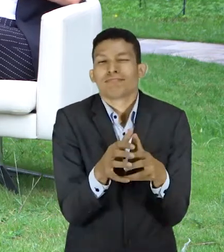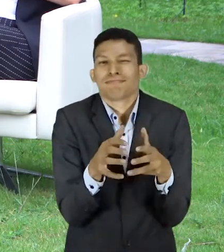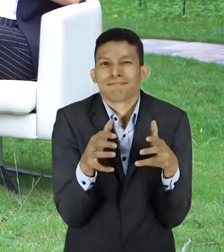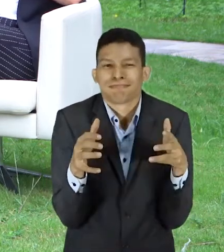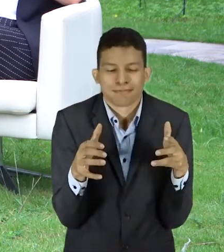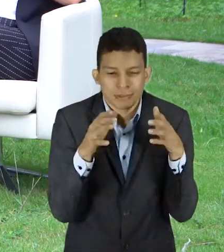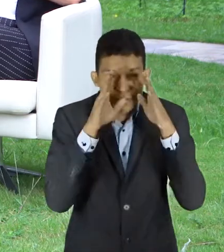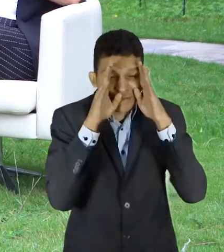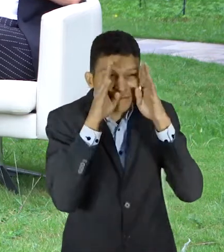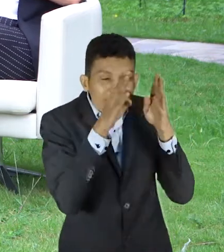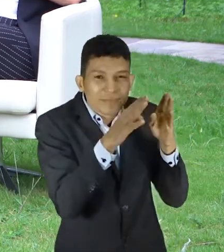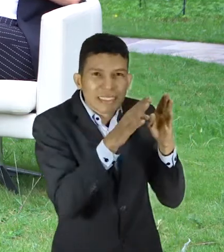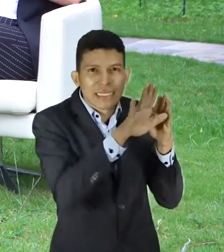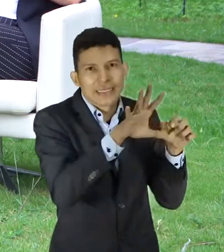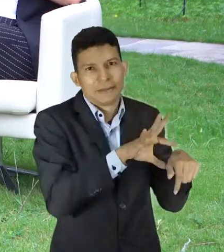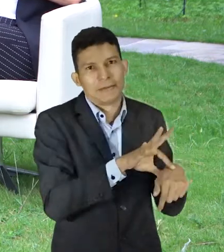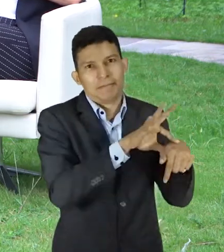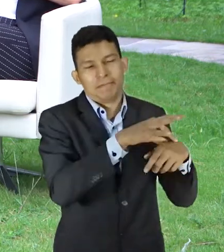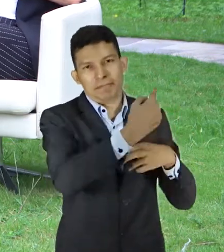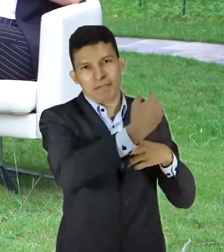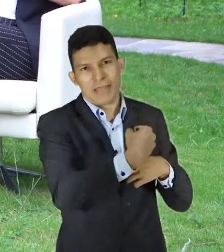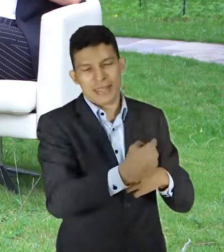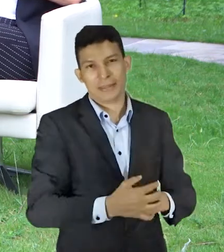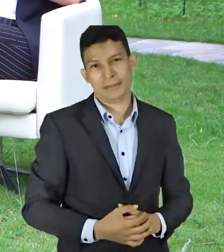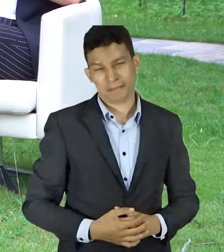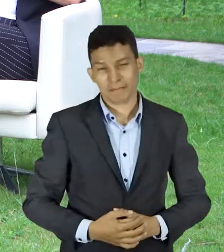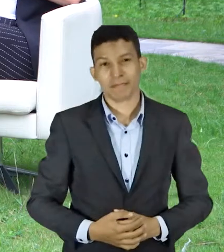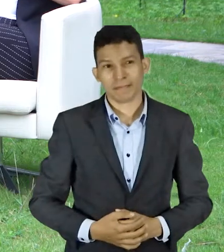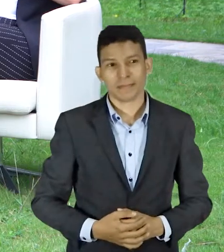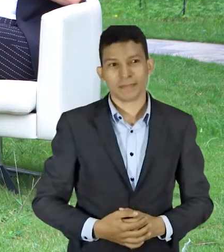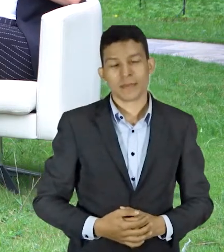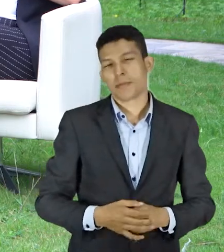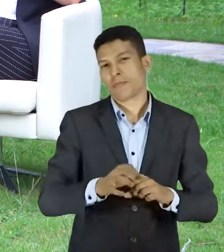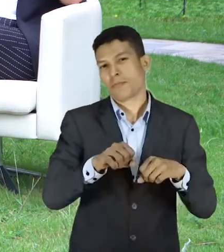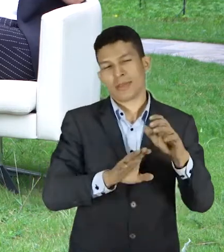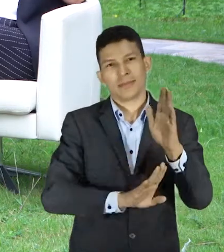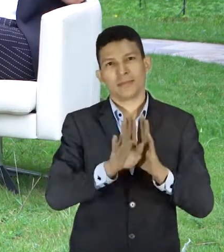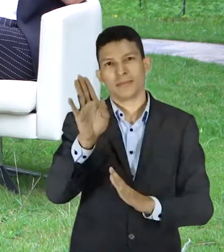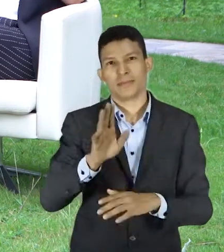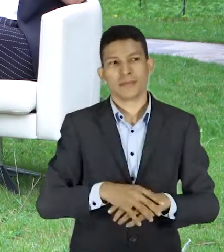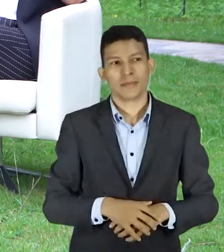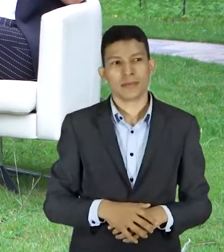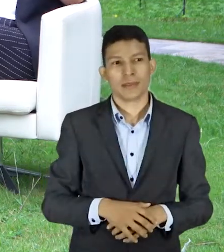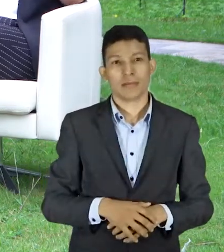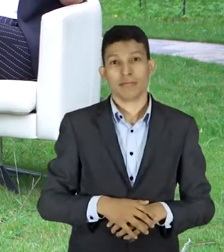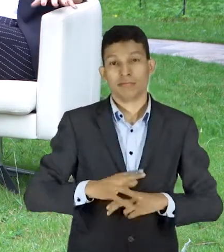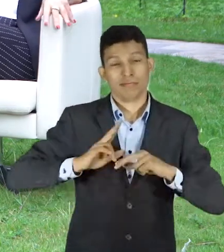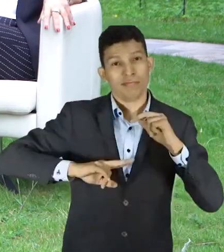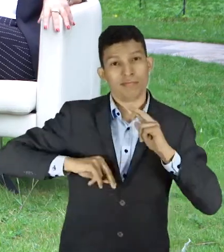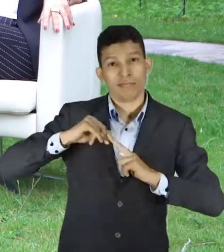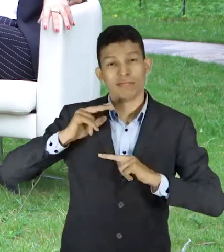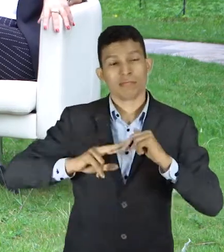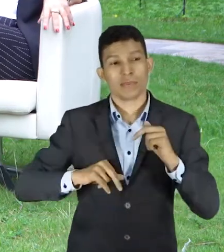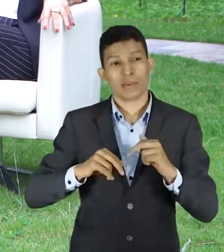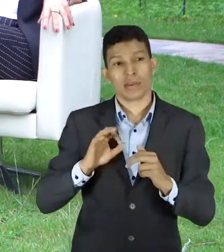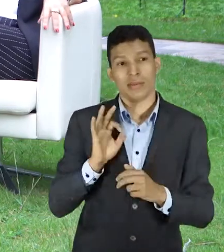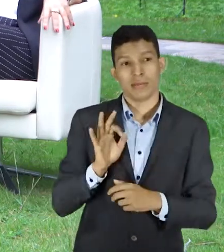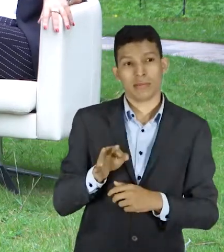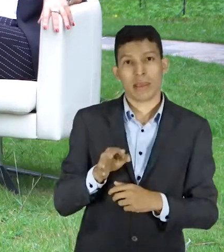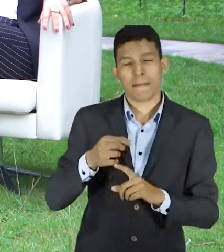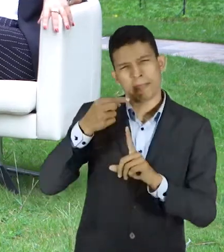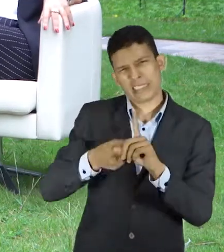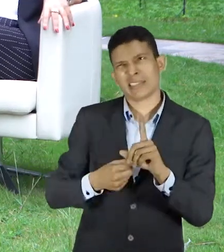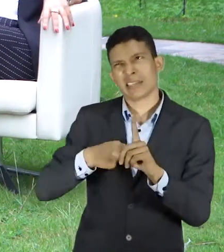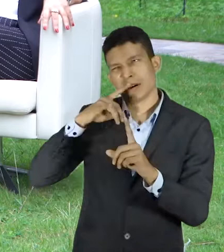mucha atención a lo que los médicos te dicen para seguir allí. Ahora el proceso de reconstrucción es ya acá, yo pienso que es este